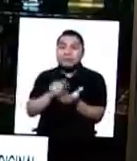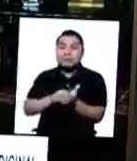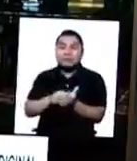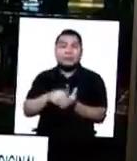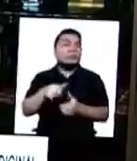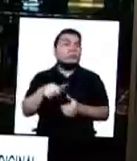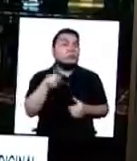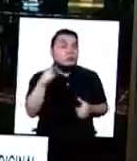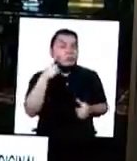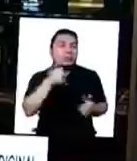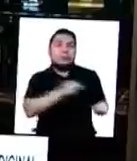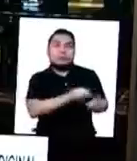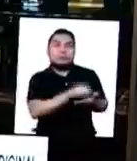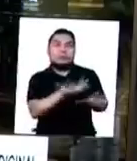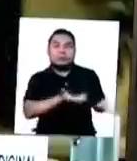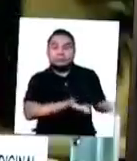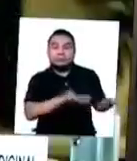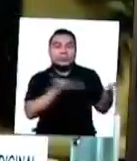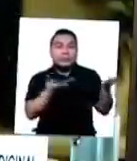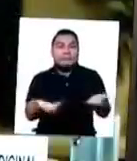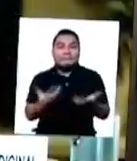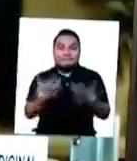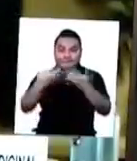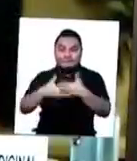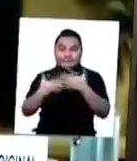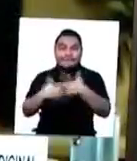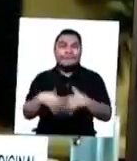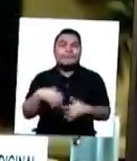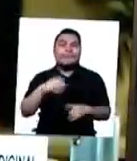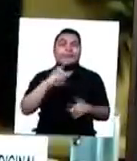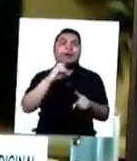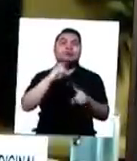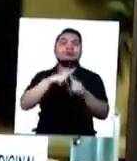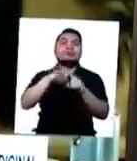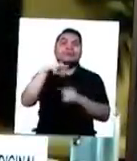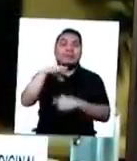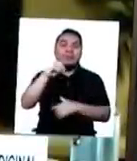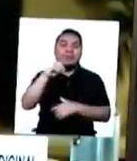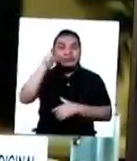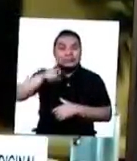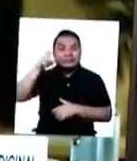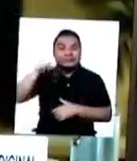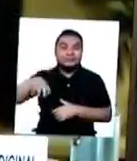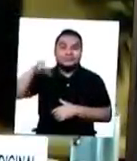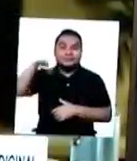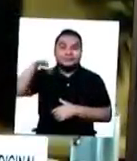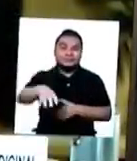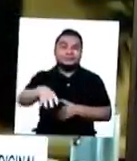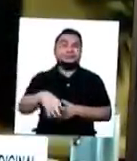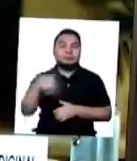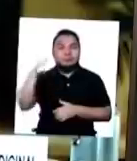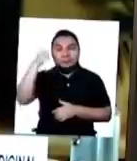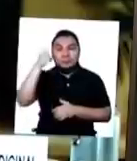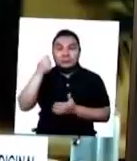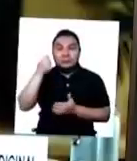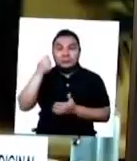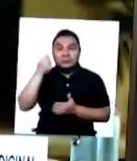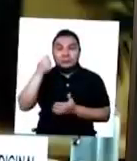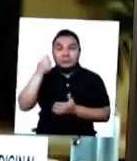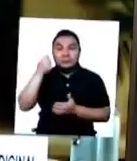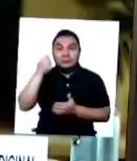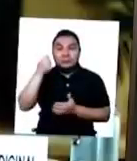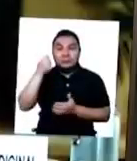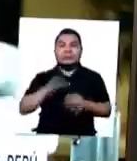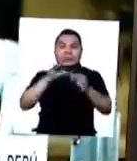mes después, porque ¿qué día estamos hoy? Si no me equivoco, estamos día 25. O sea, un mes